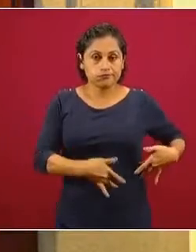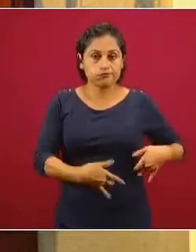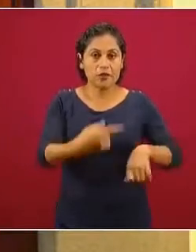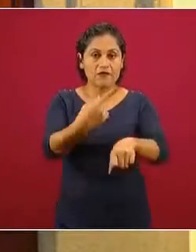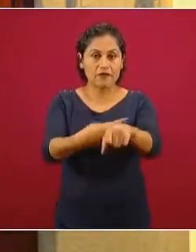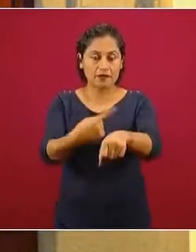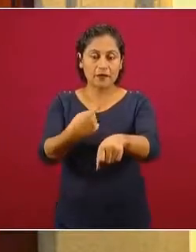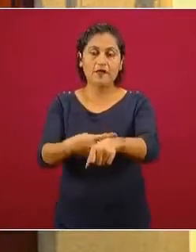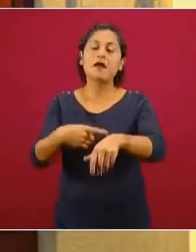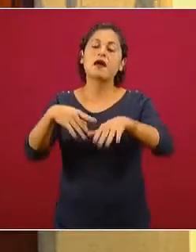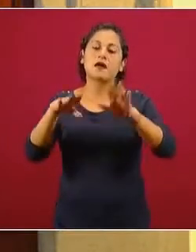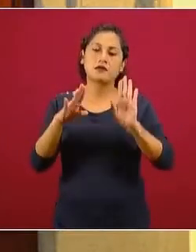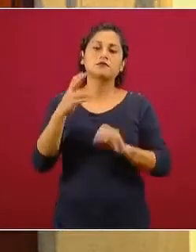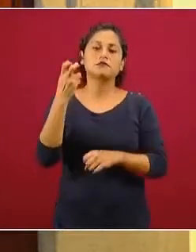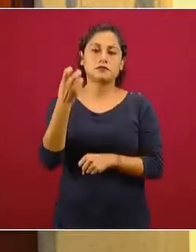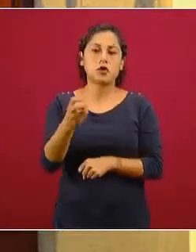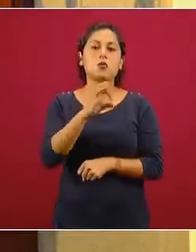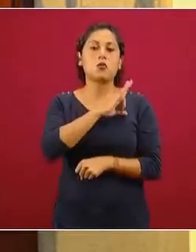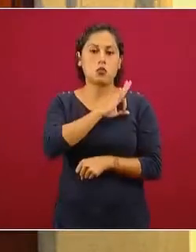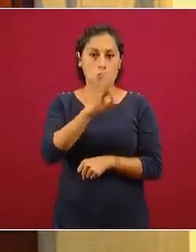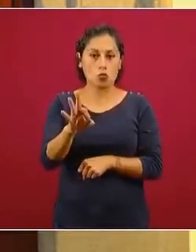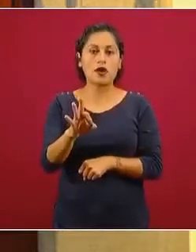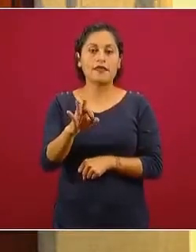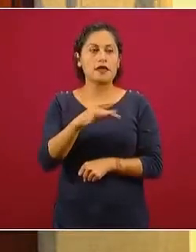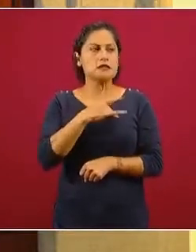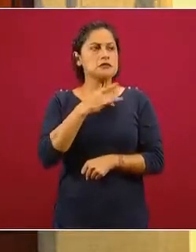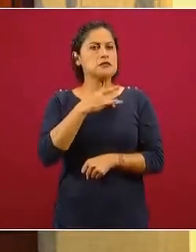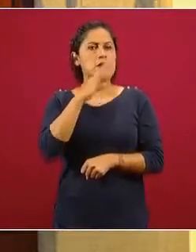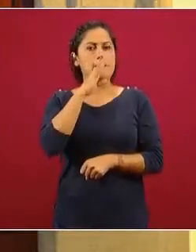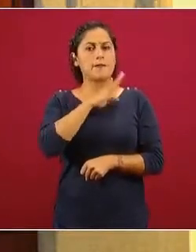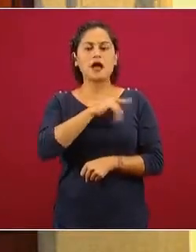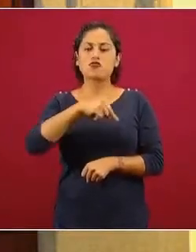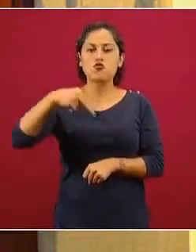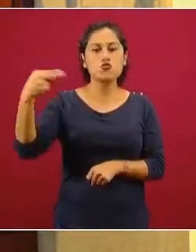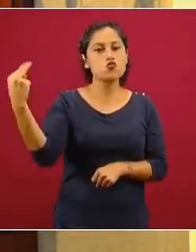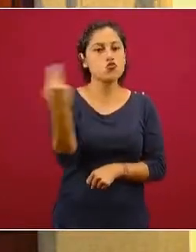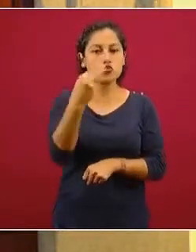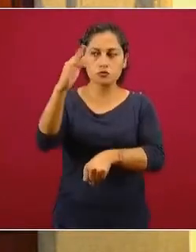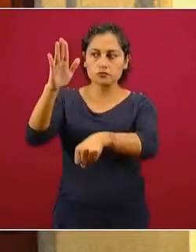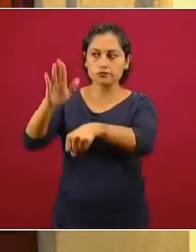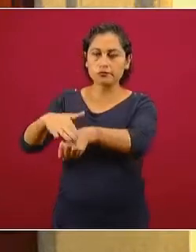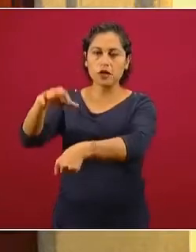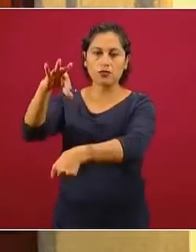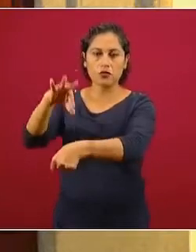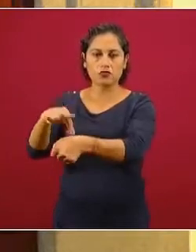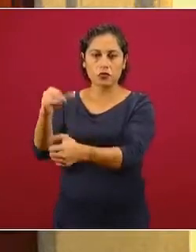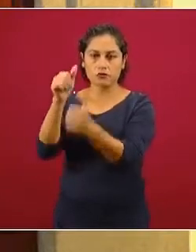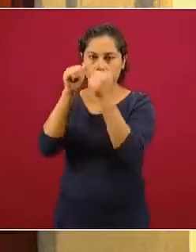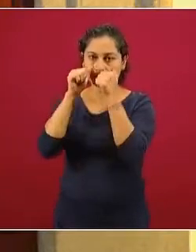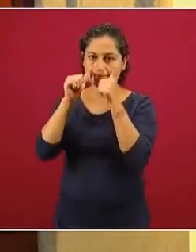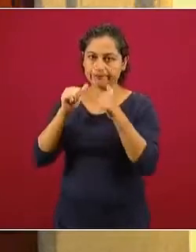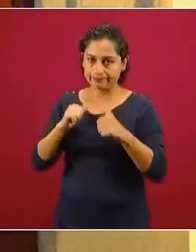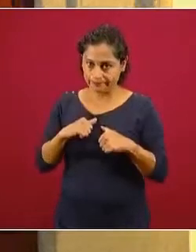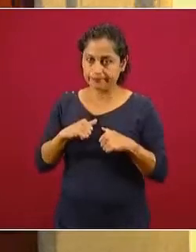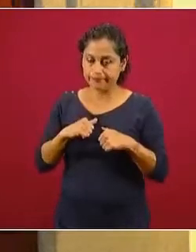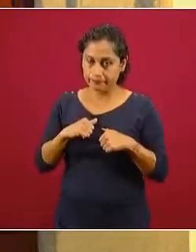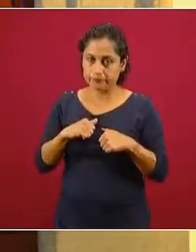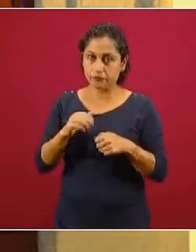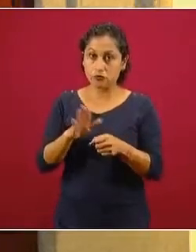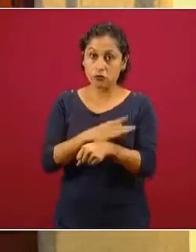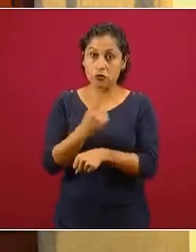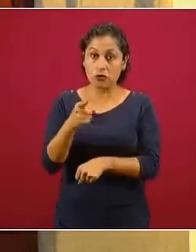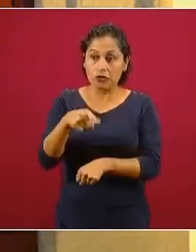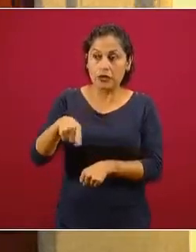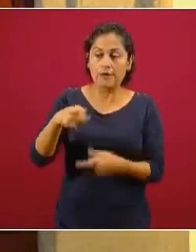tenemos que rápidamente demandar atención médica al inicio de signos y síntomas, porque necesitamos que un profesional de la salud nos dé